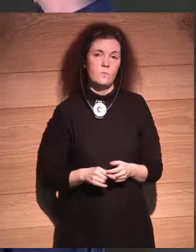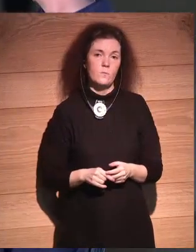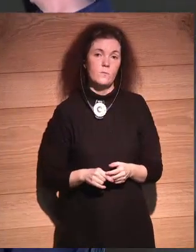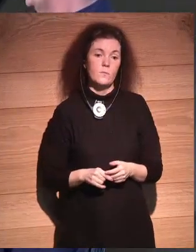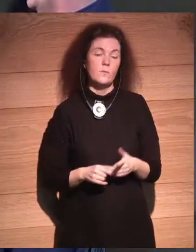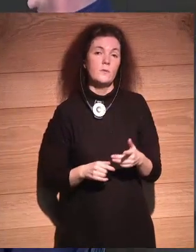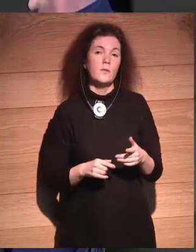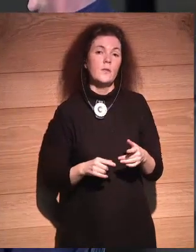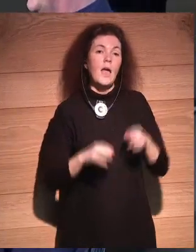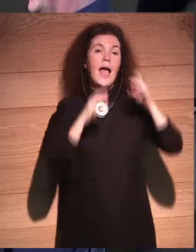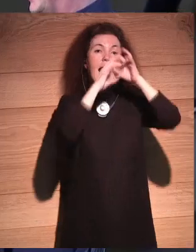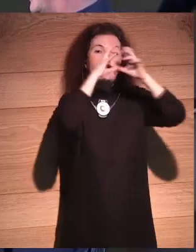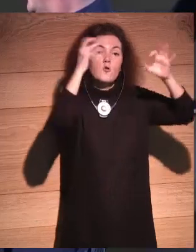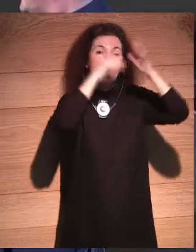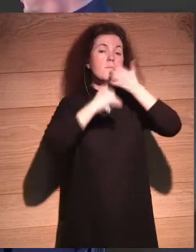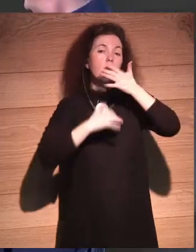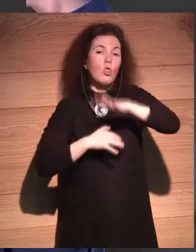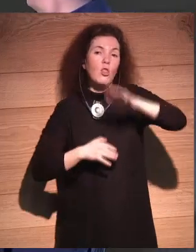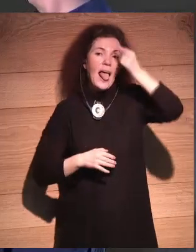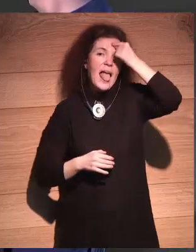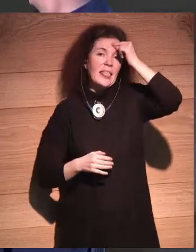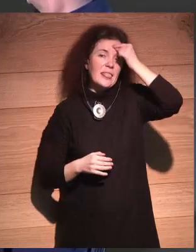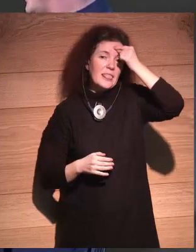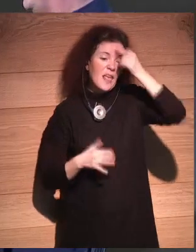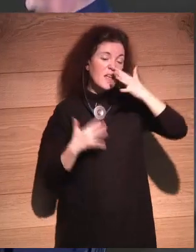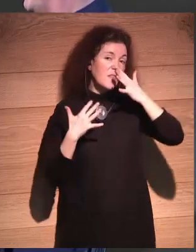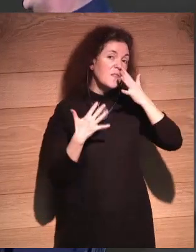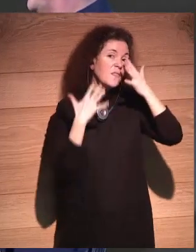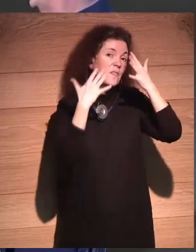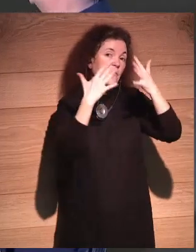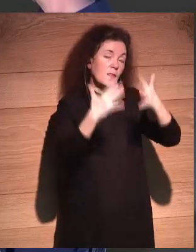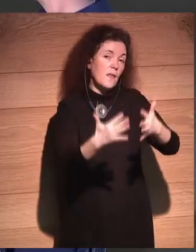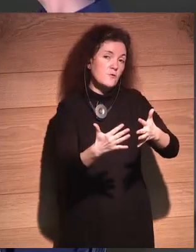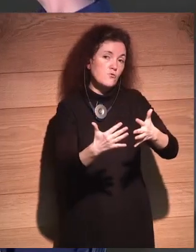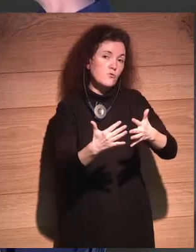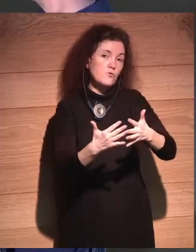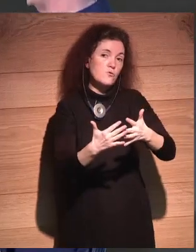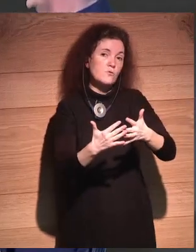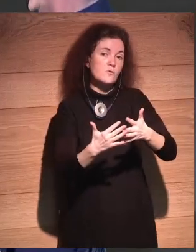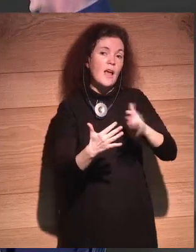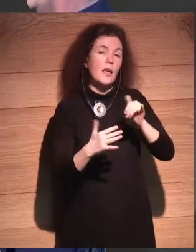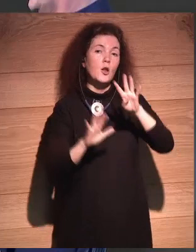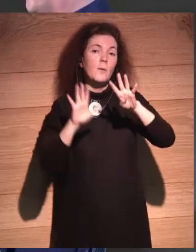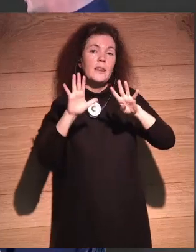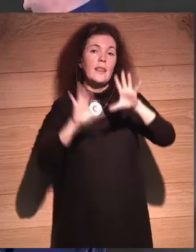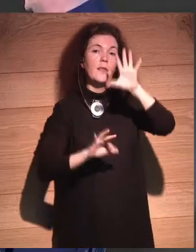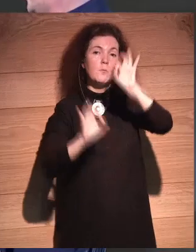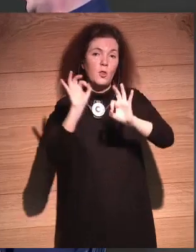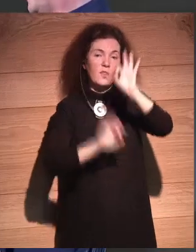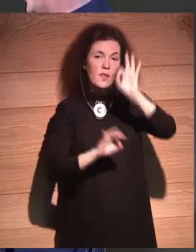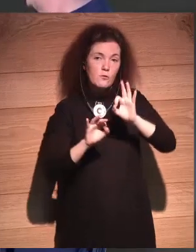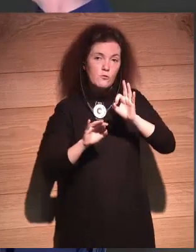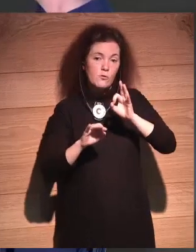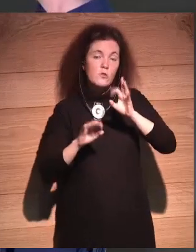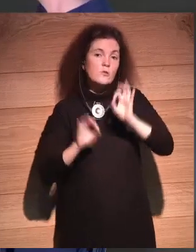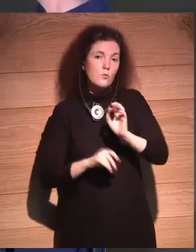La computación en nube, en la India, por ejemplo, en 10 años tendrán el 95% de penetración.